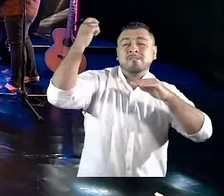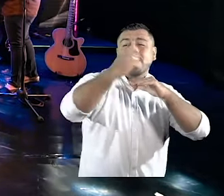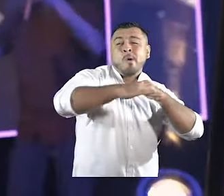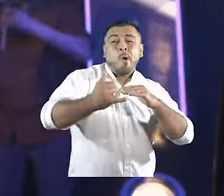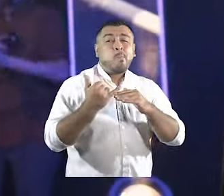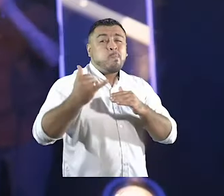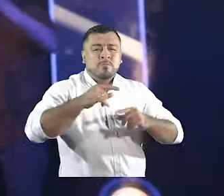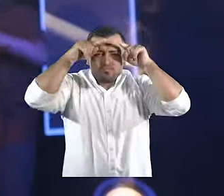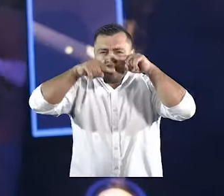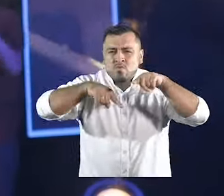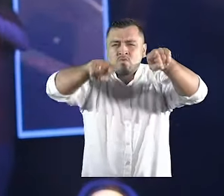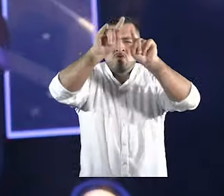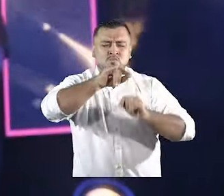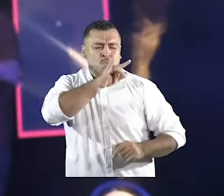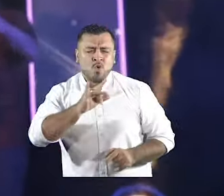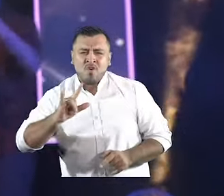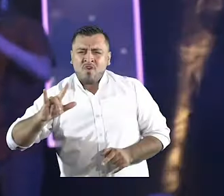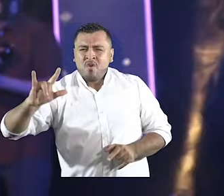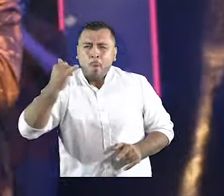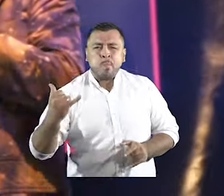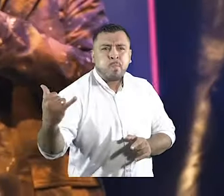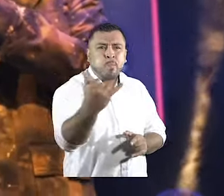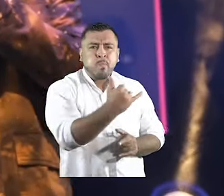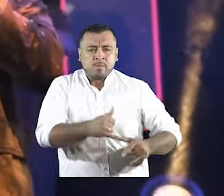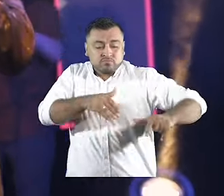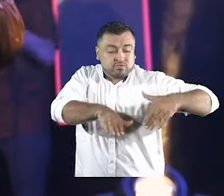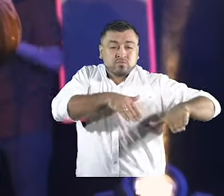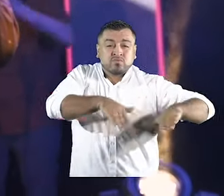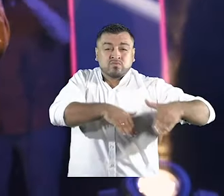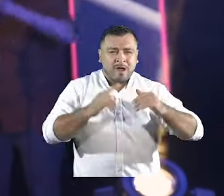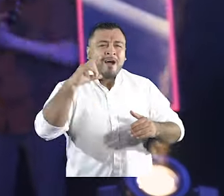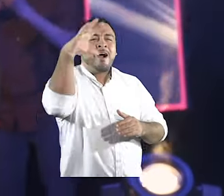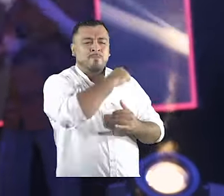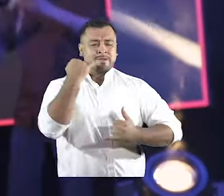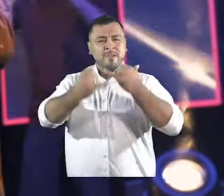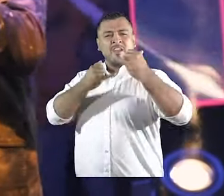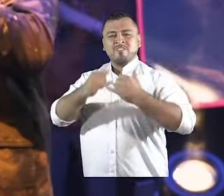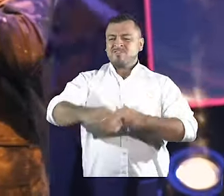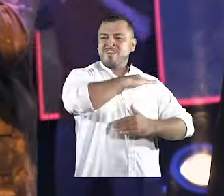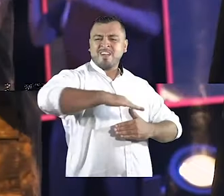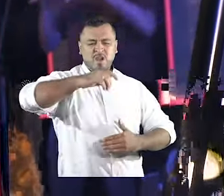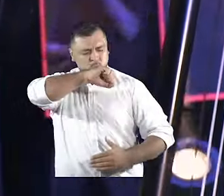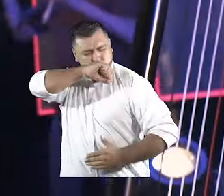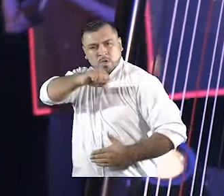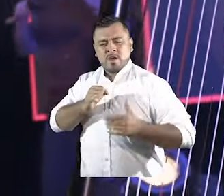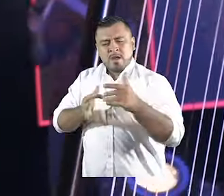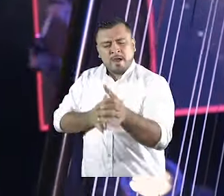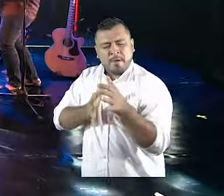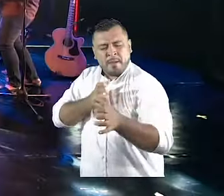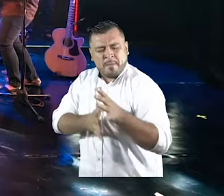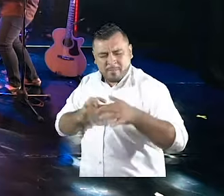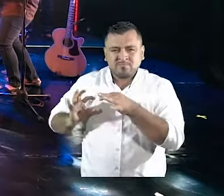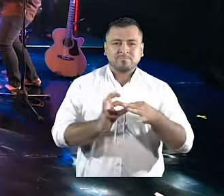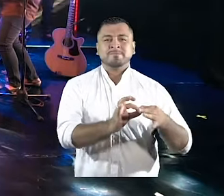infinito del torumpito donde paja lambedora. Y mi joropo identifica la tierra donde se aferra mi arpa